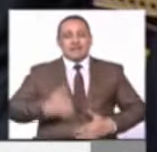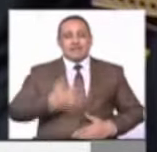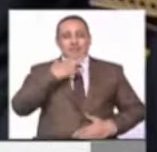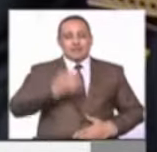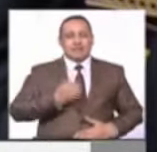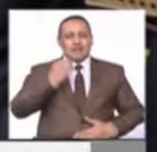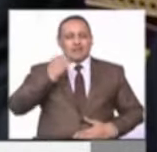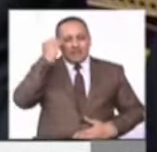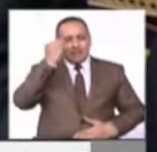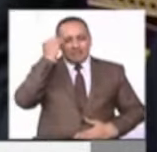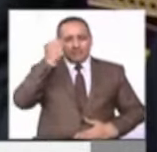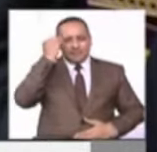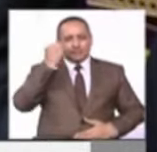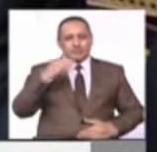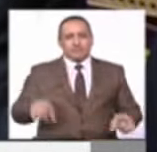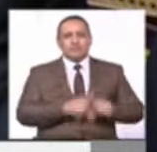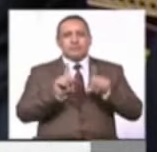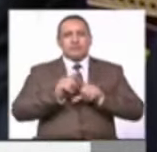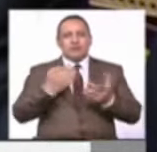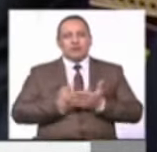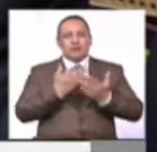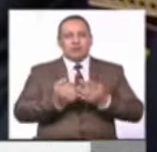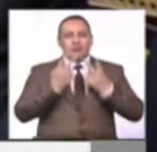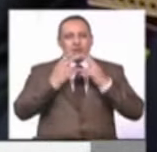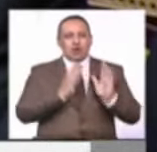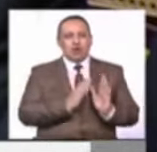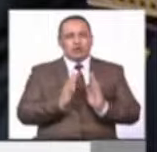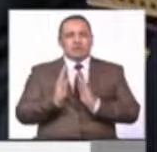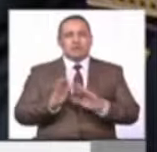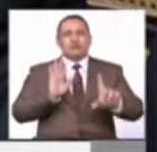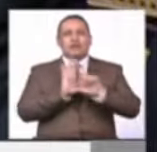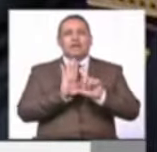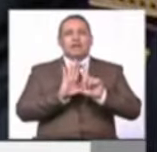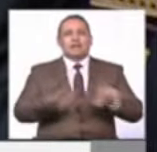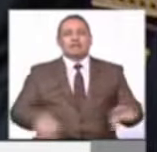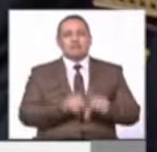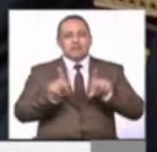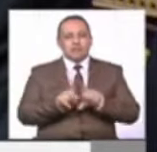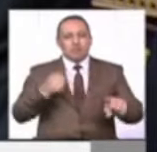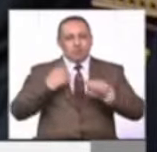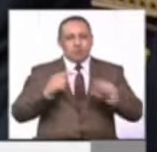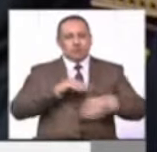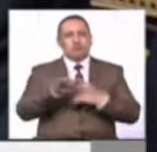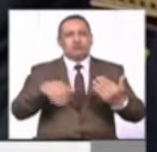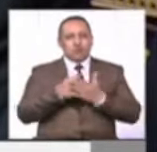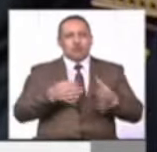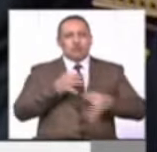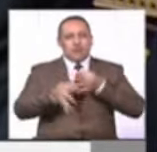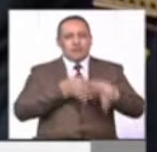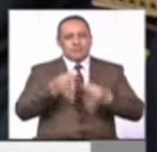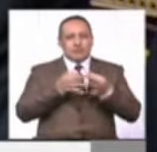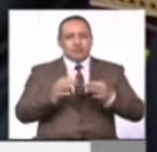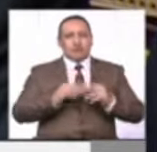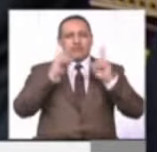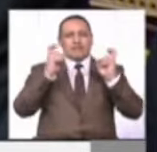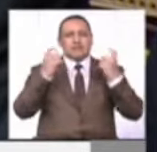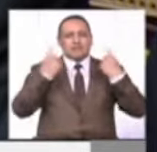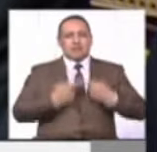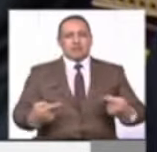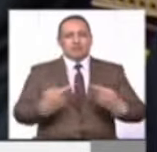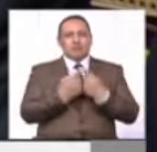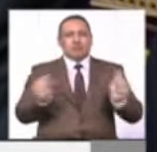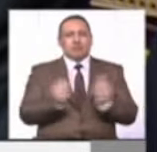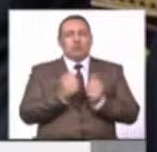meditada y con base en el ordenamiento jurídico por todo ello reitero que la mera discrepancia de